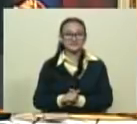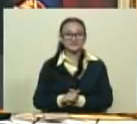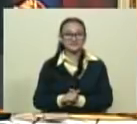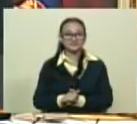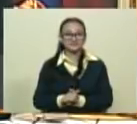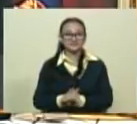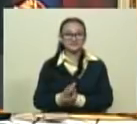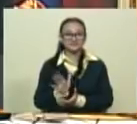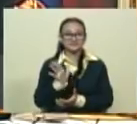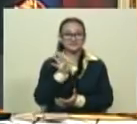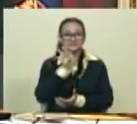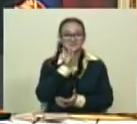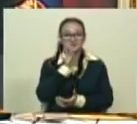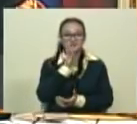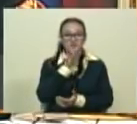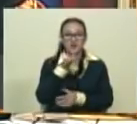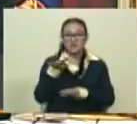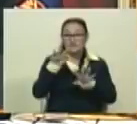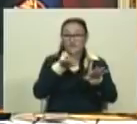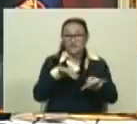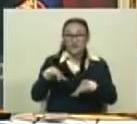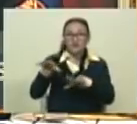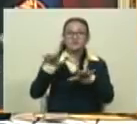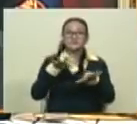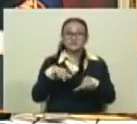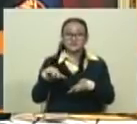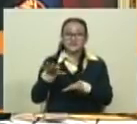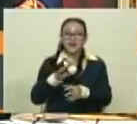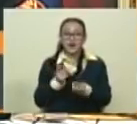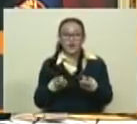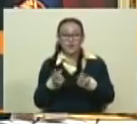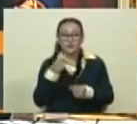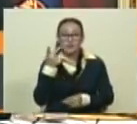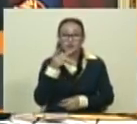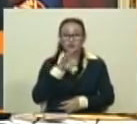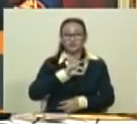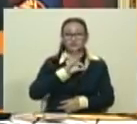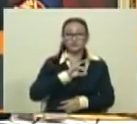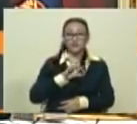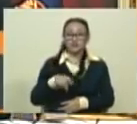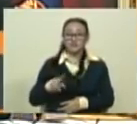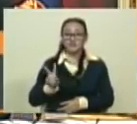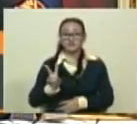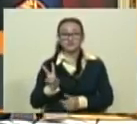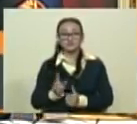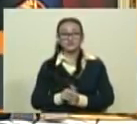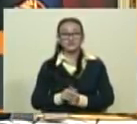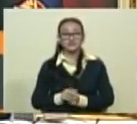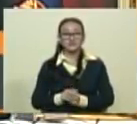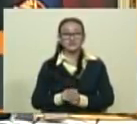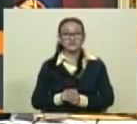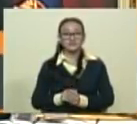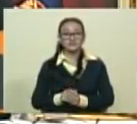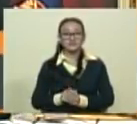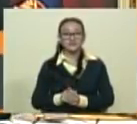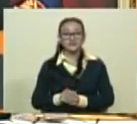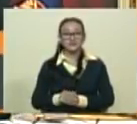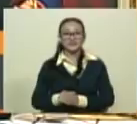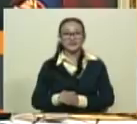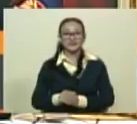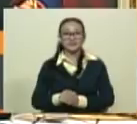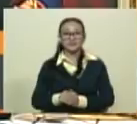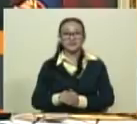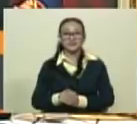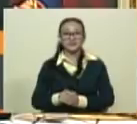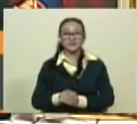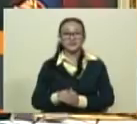no tiene ninguna influencia hoy por hoy en la vida económica, política y social de Venezuela. Esa es la realidad sobre la